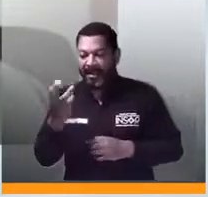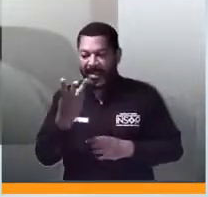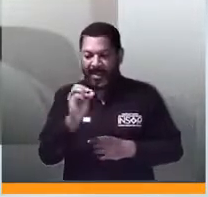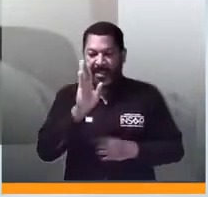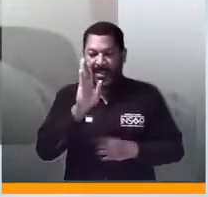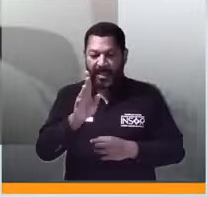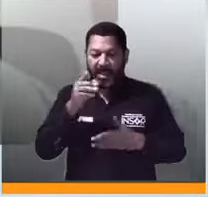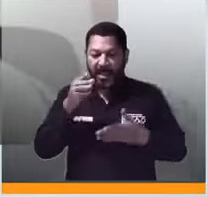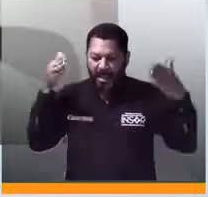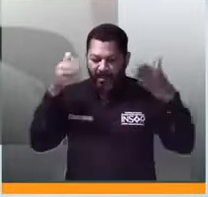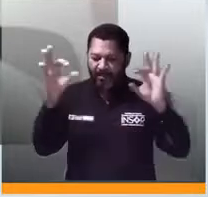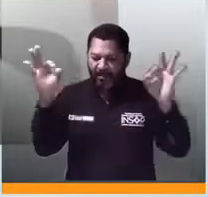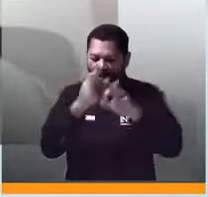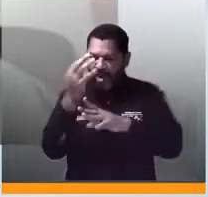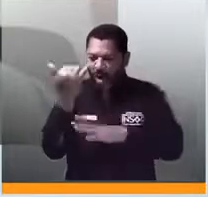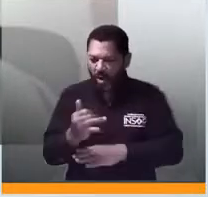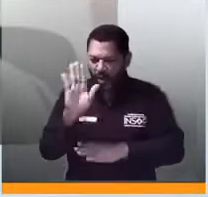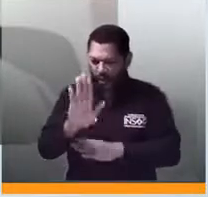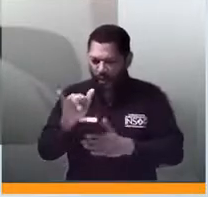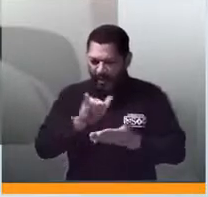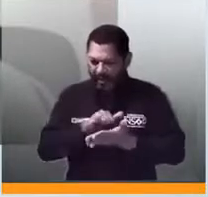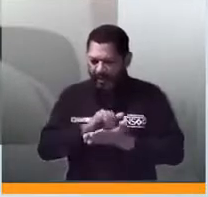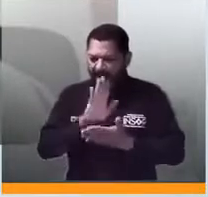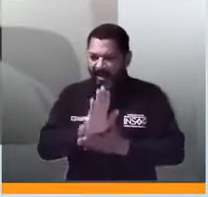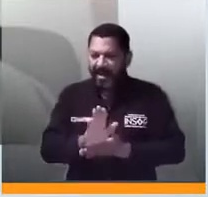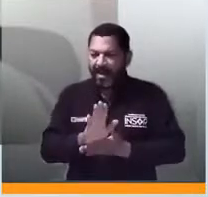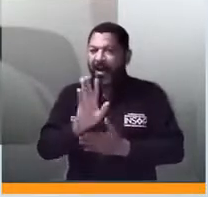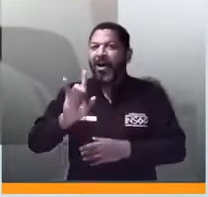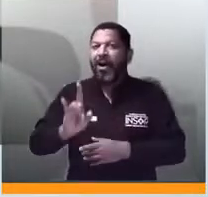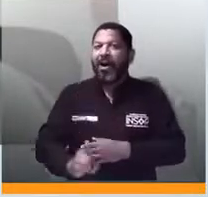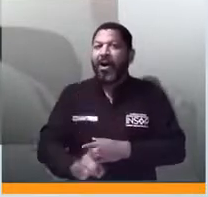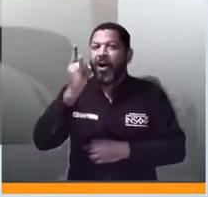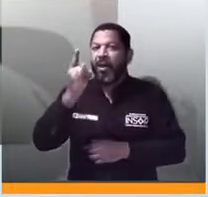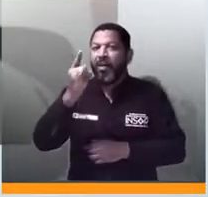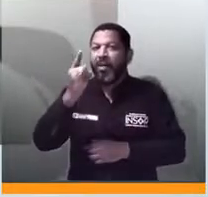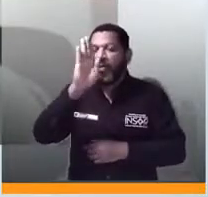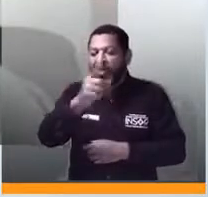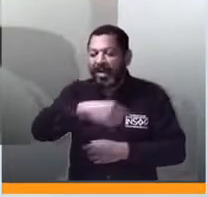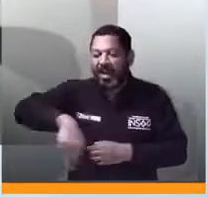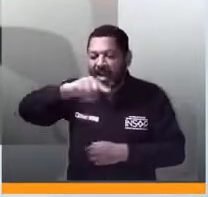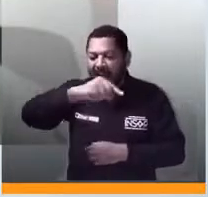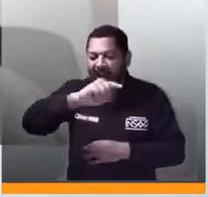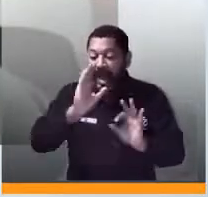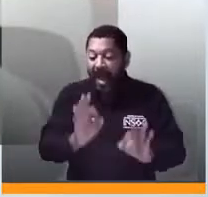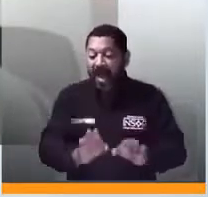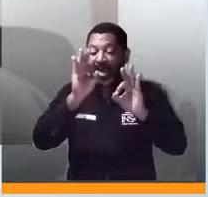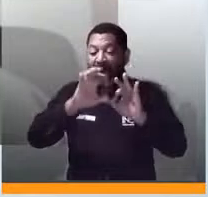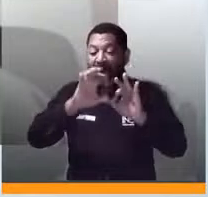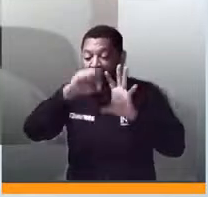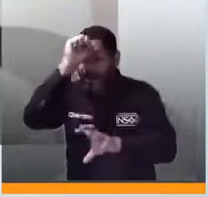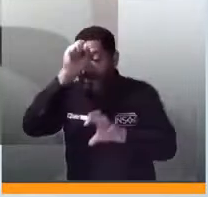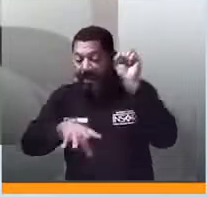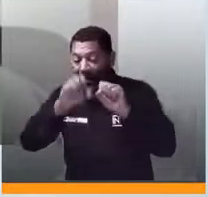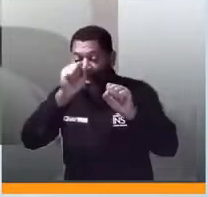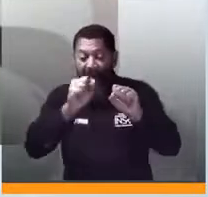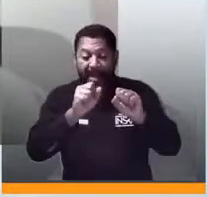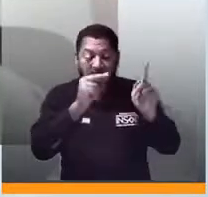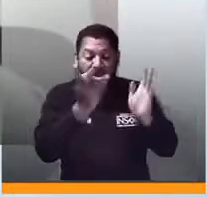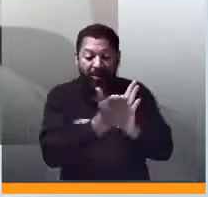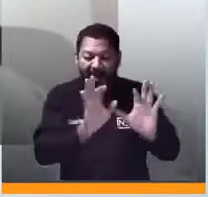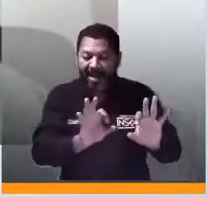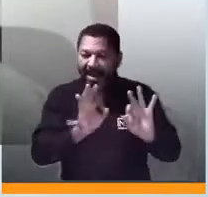enfoque hoy en esa perspectiva de calidad de los aprendizajes y su calidad en los